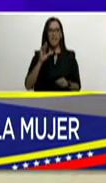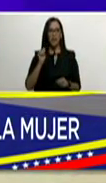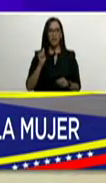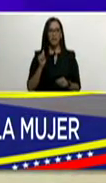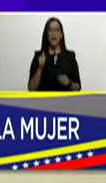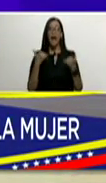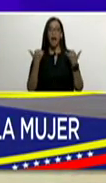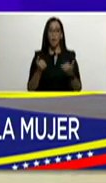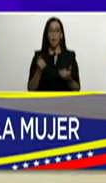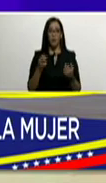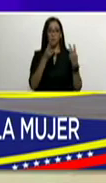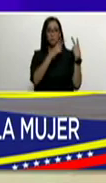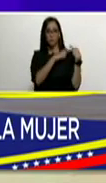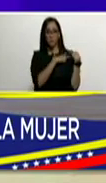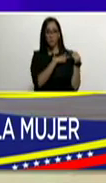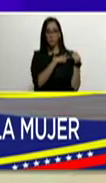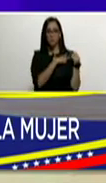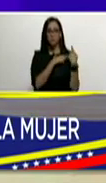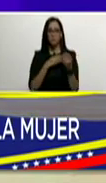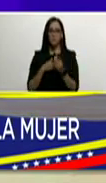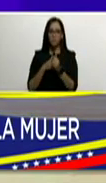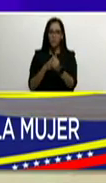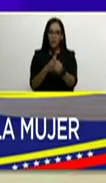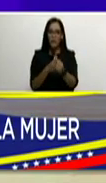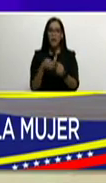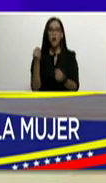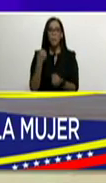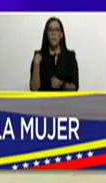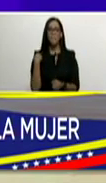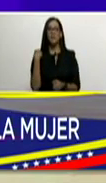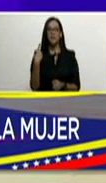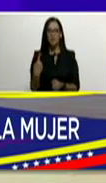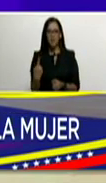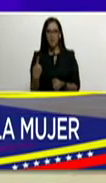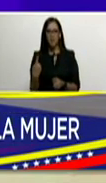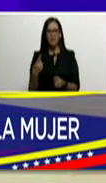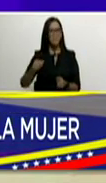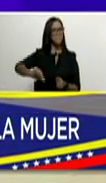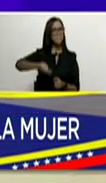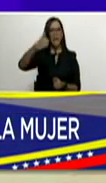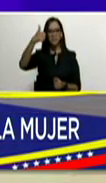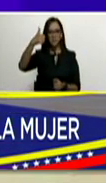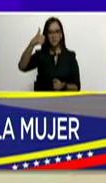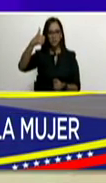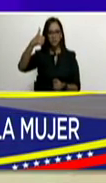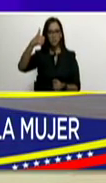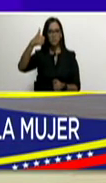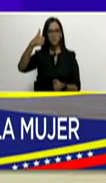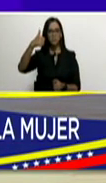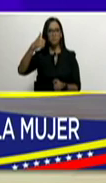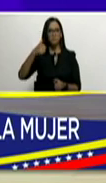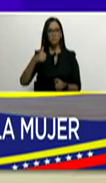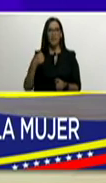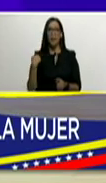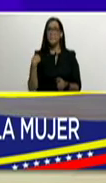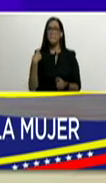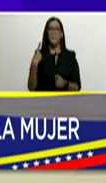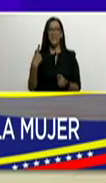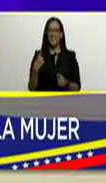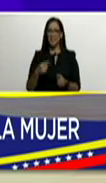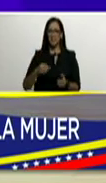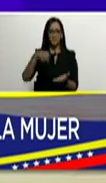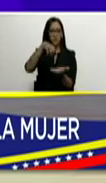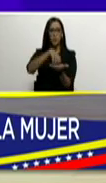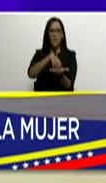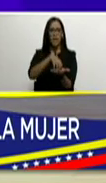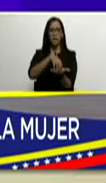te toca conducir, pero como prioridad máxima, prioridad nuclear,